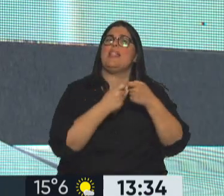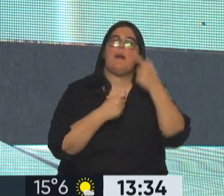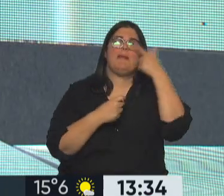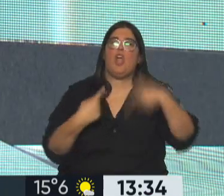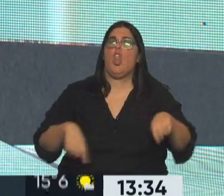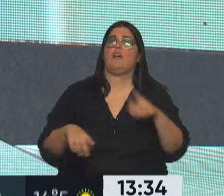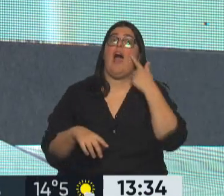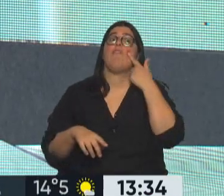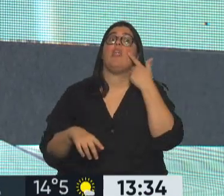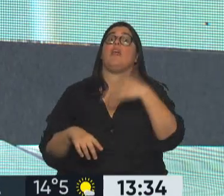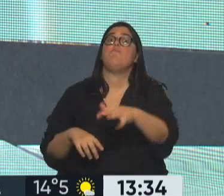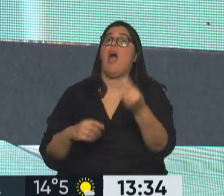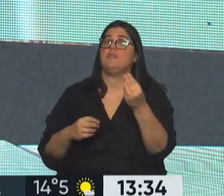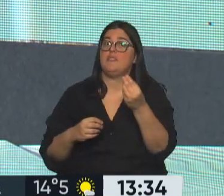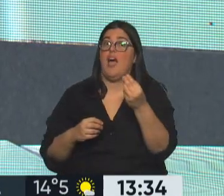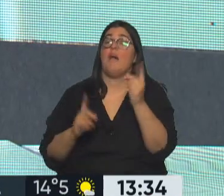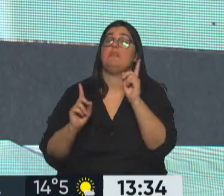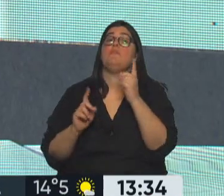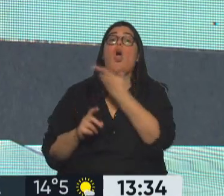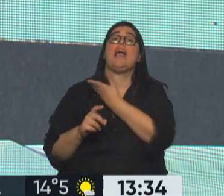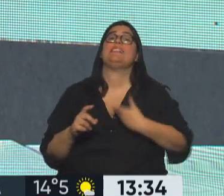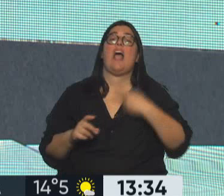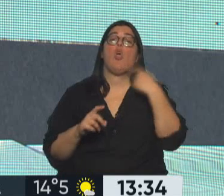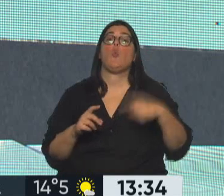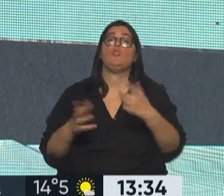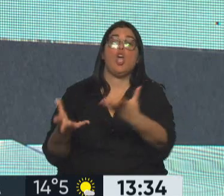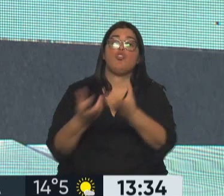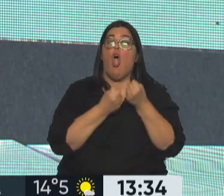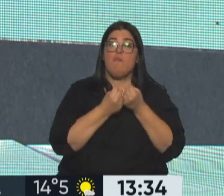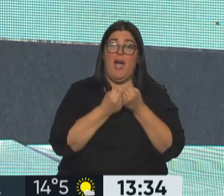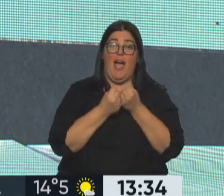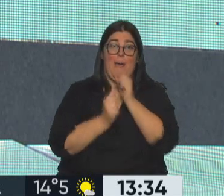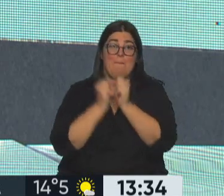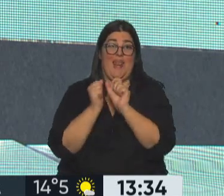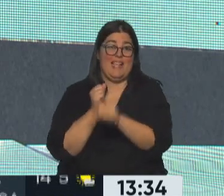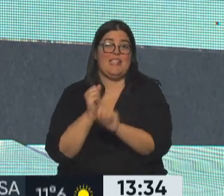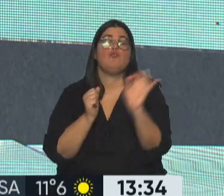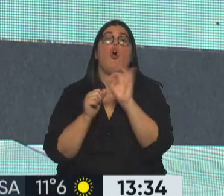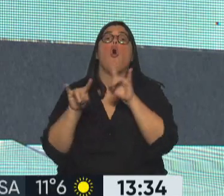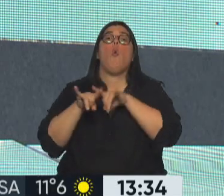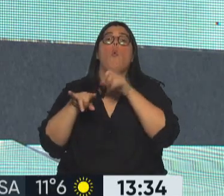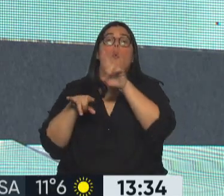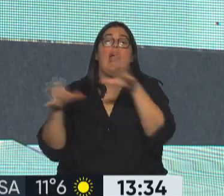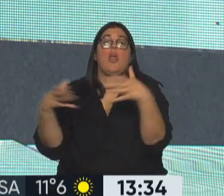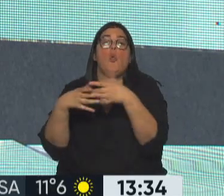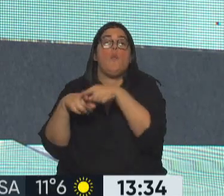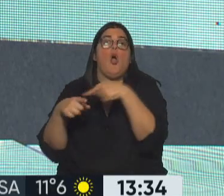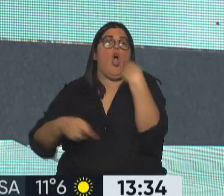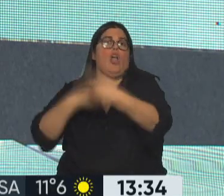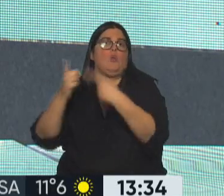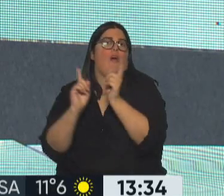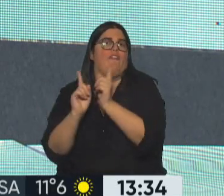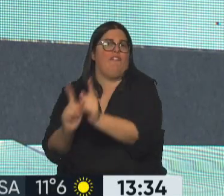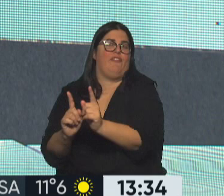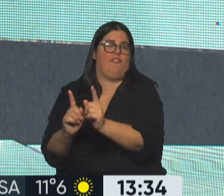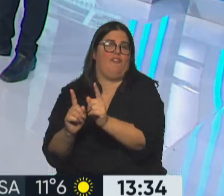esos negocios, si son absorbidos por el Estado ruso o si Wagner de alguna manera logra subsistir como,